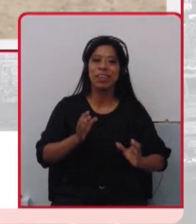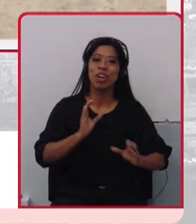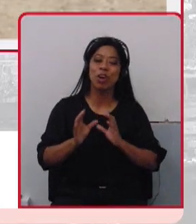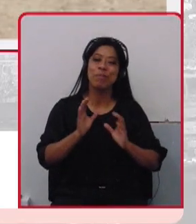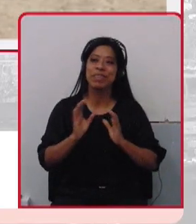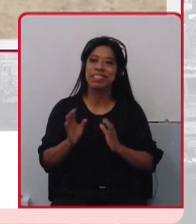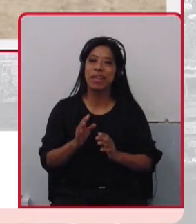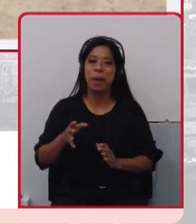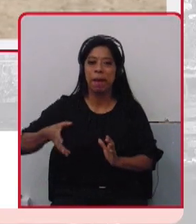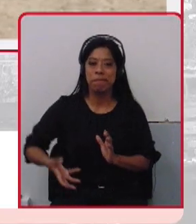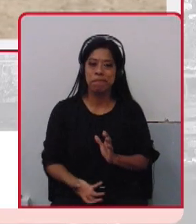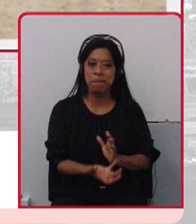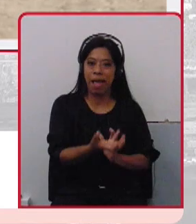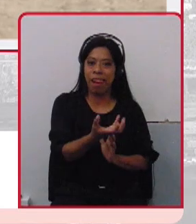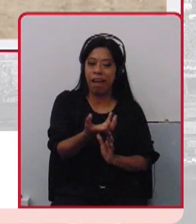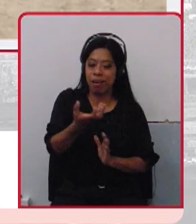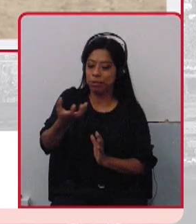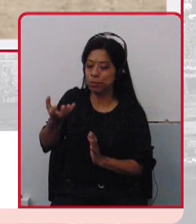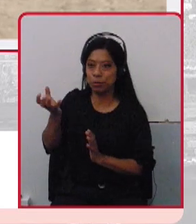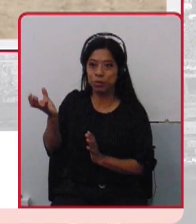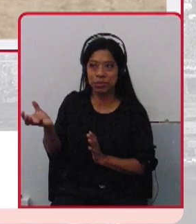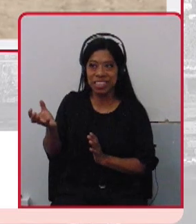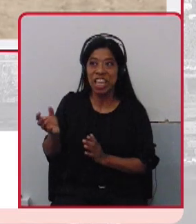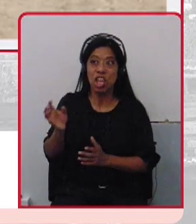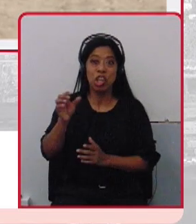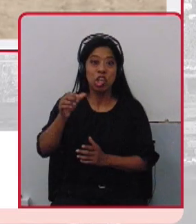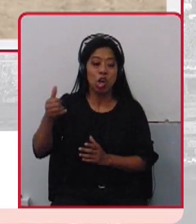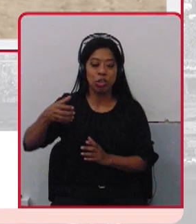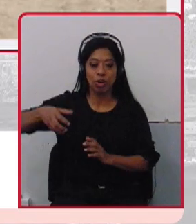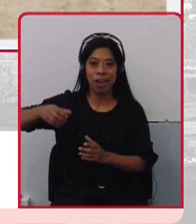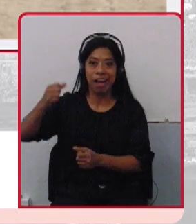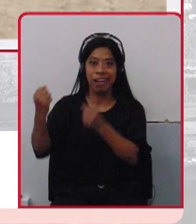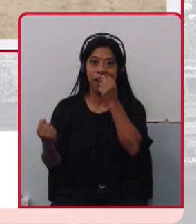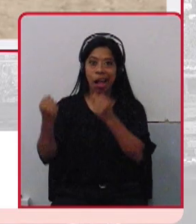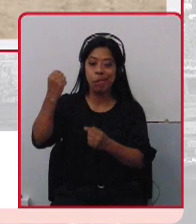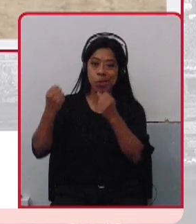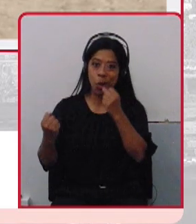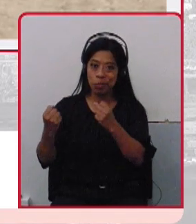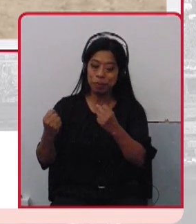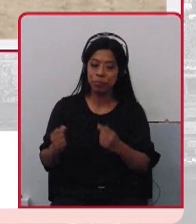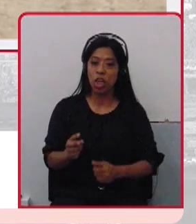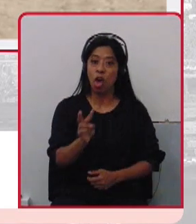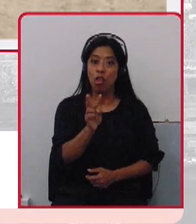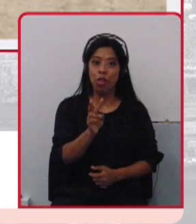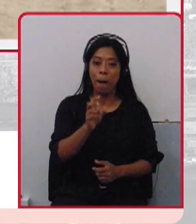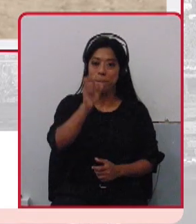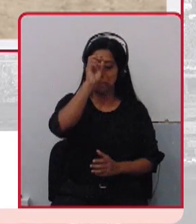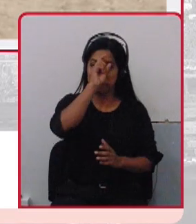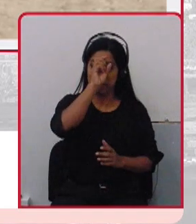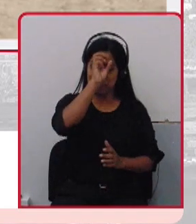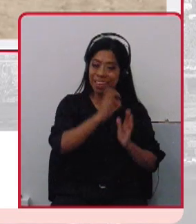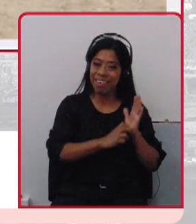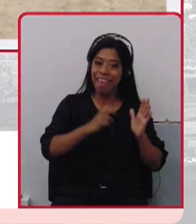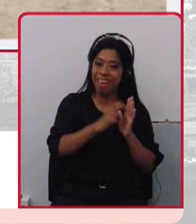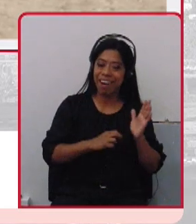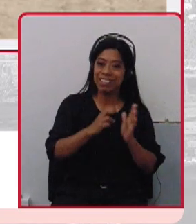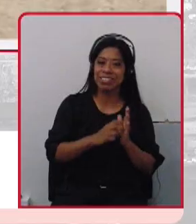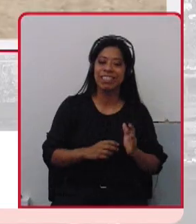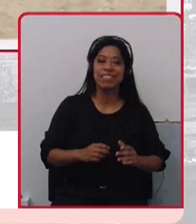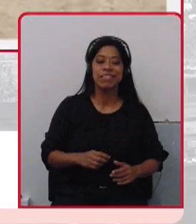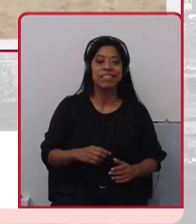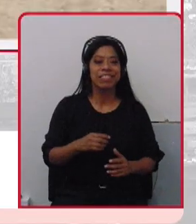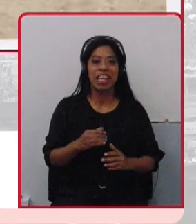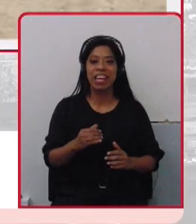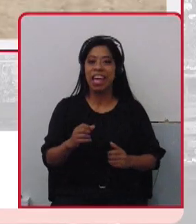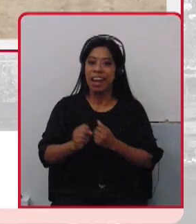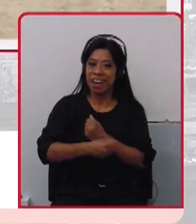pala minera y hablamos de un camión de carguío. En muchas mineras existen términos como protocolos fatales, actividades